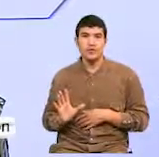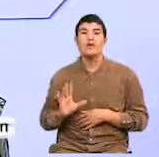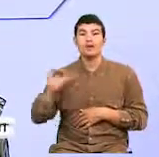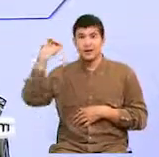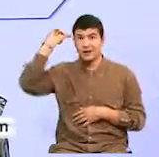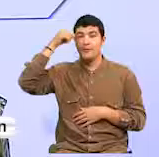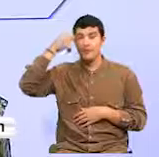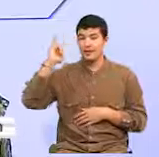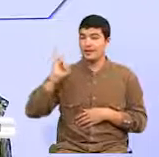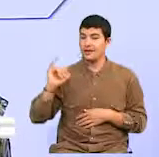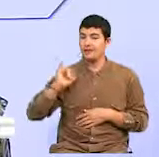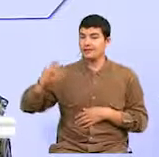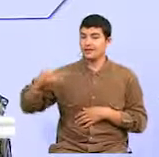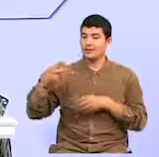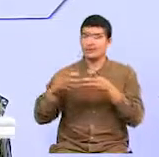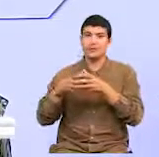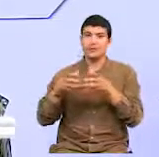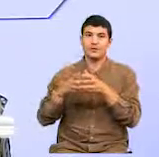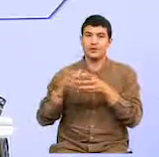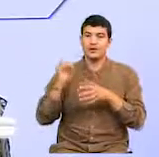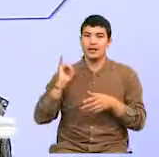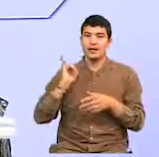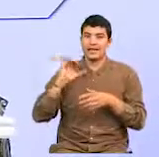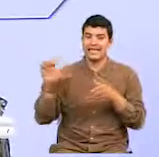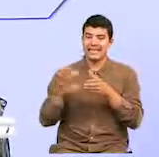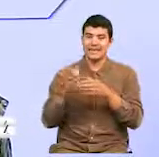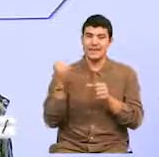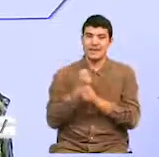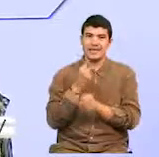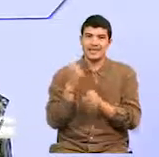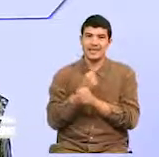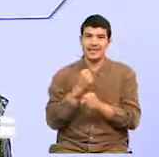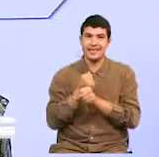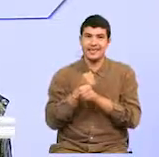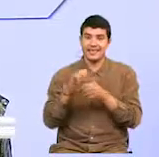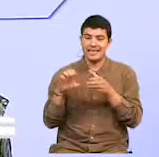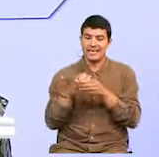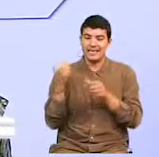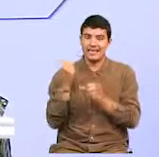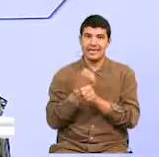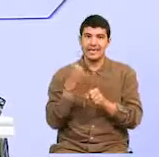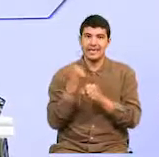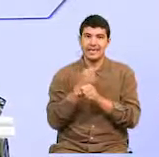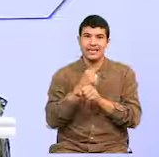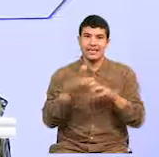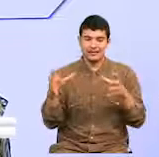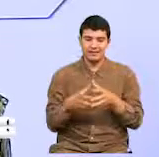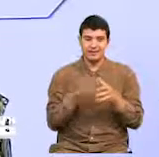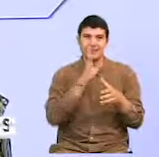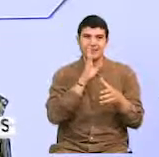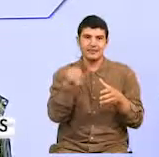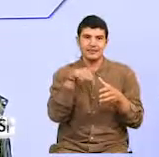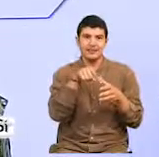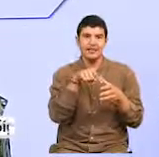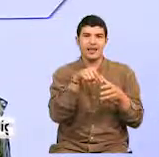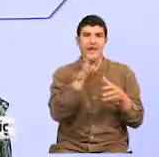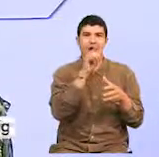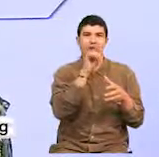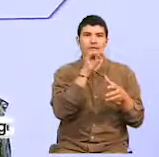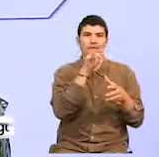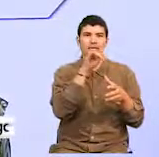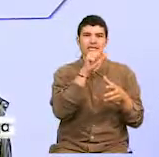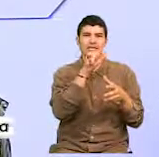Ejército Nacional y la Segunda División somos un equipo de trabajo. Ese equipo de trabajo está compuesto por oficiales de